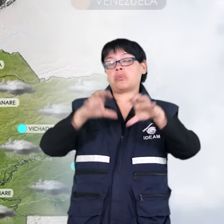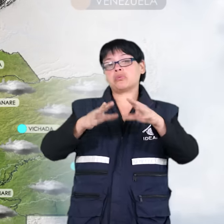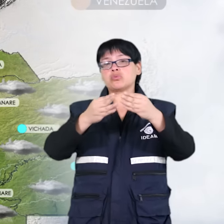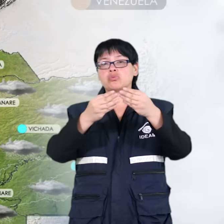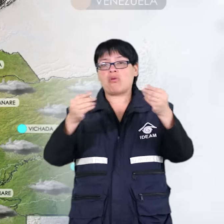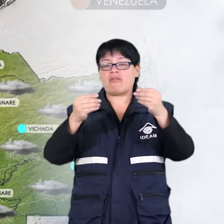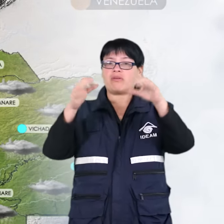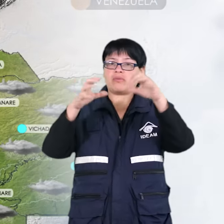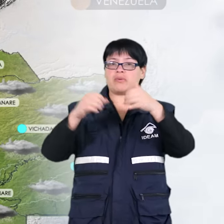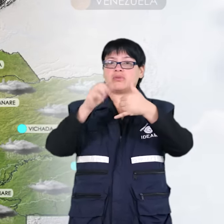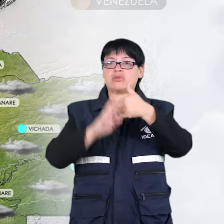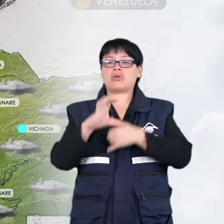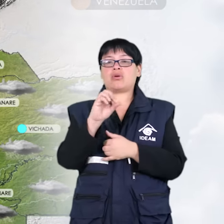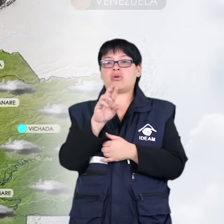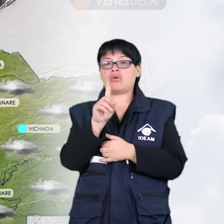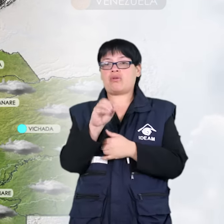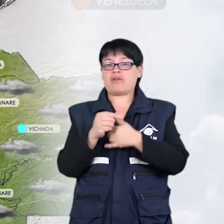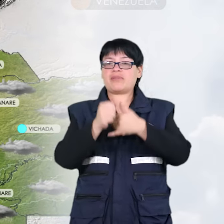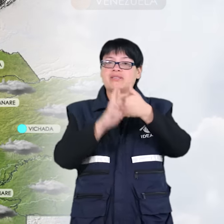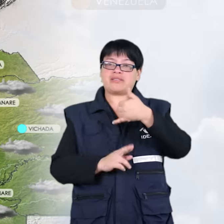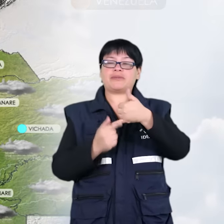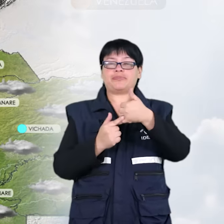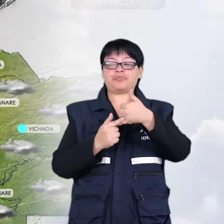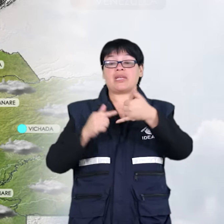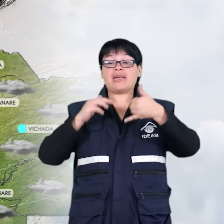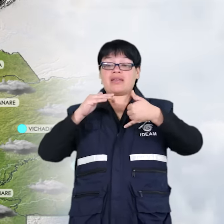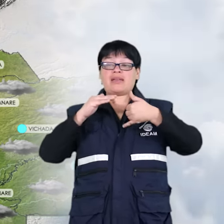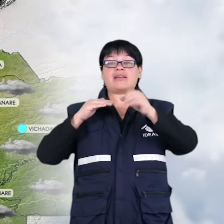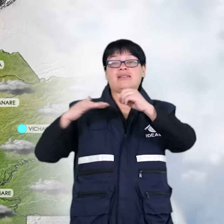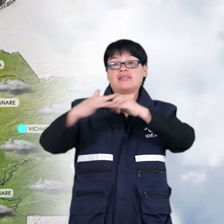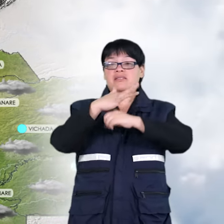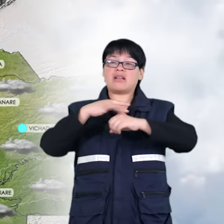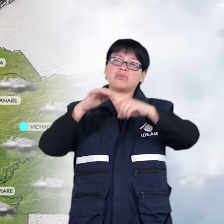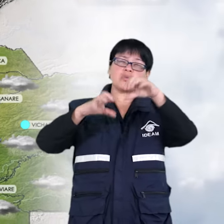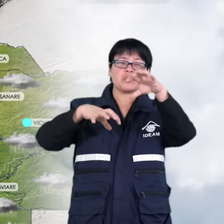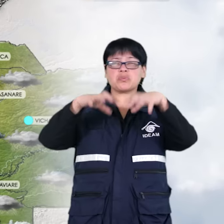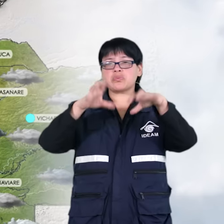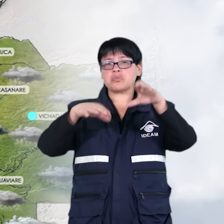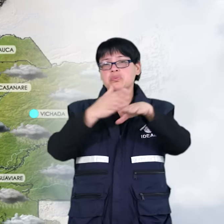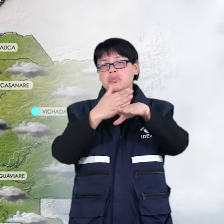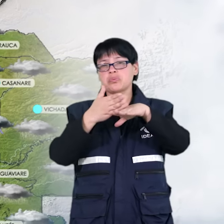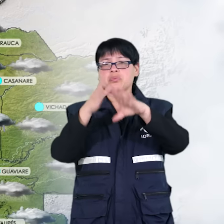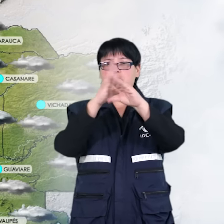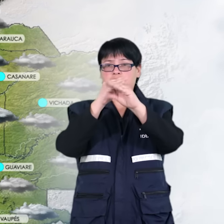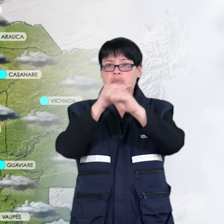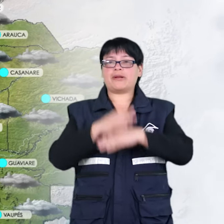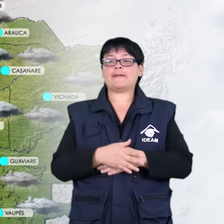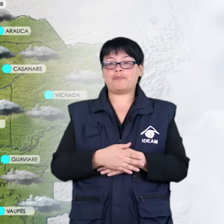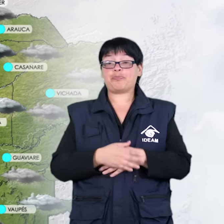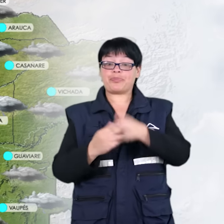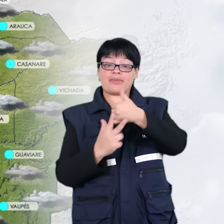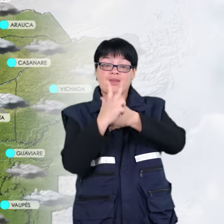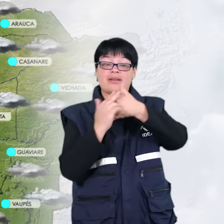ligero sobre el sur de Córdoba, Bolívar y Cesar. Para San Andrés y provincia se esperan algunas lluvias al finalizar la noche. Para la